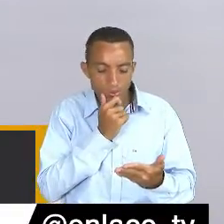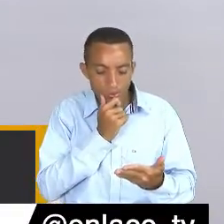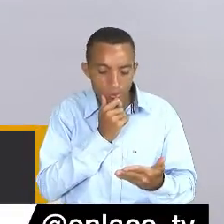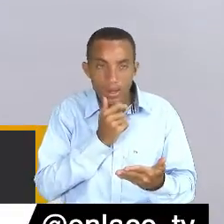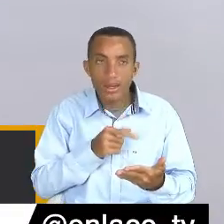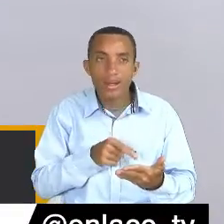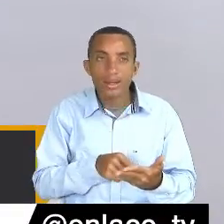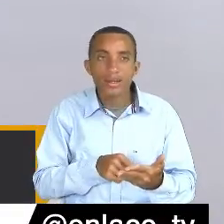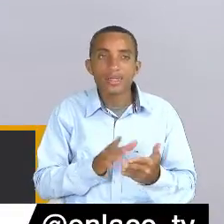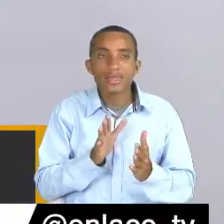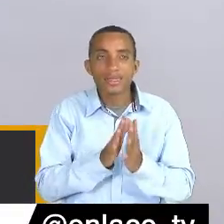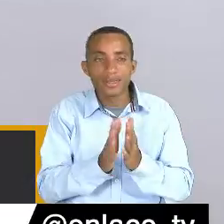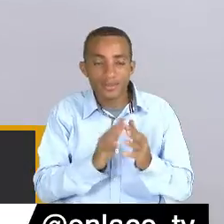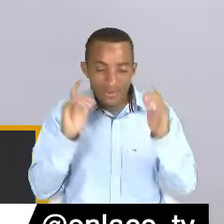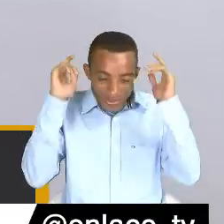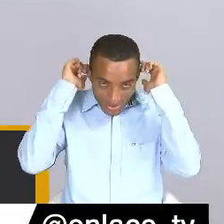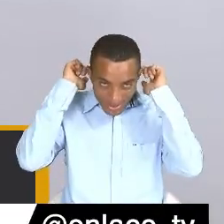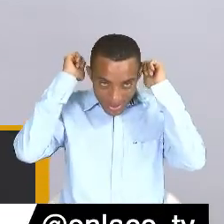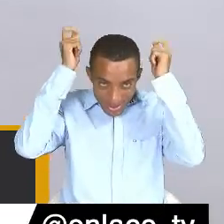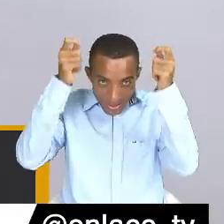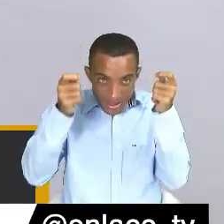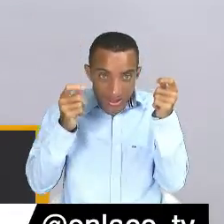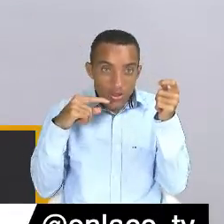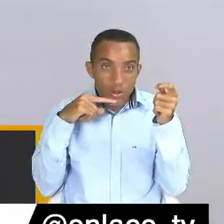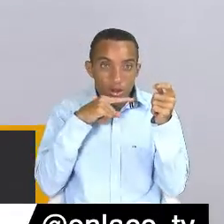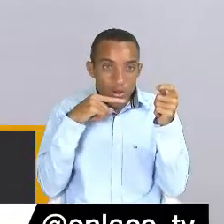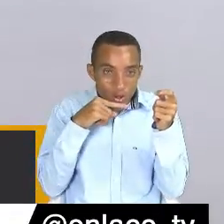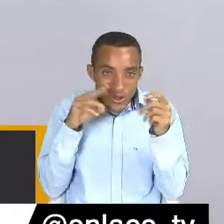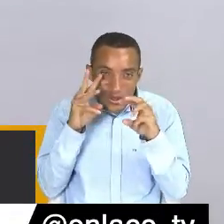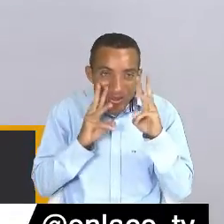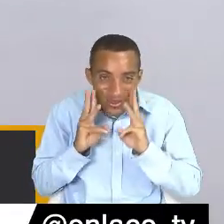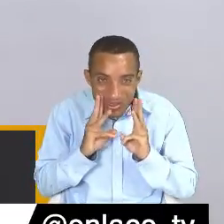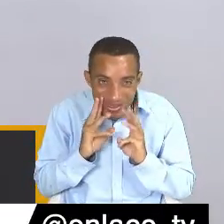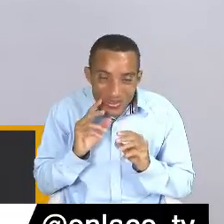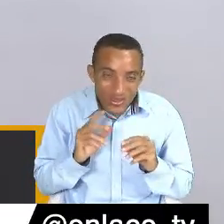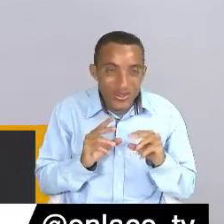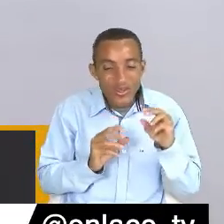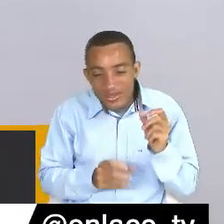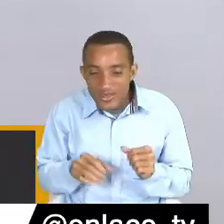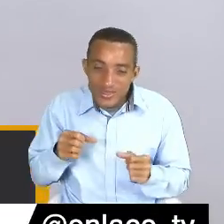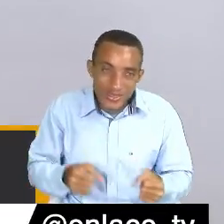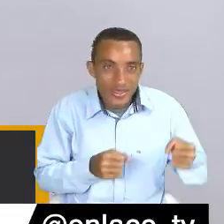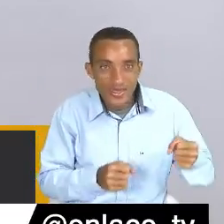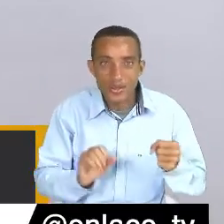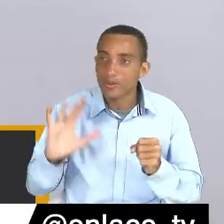a Caperucita Roja, creo un nuevo espacio,